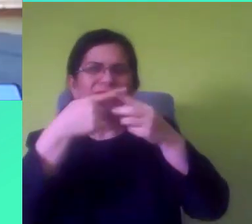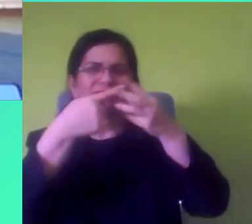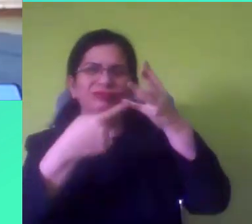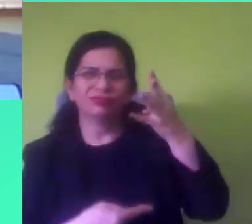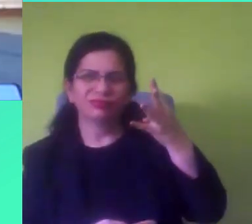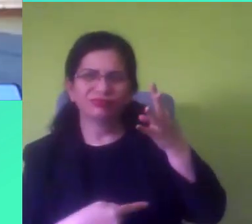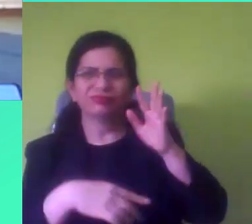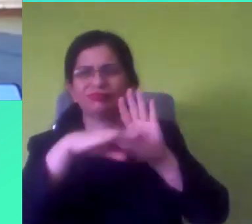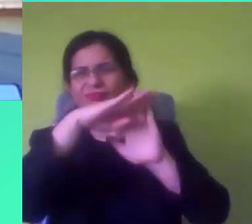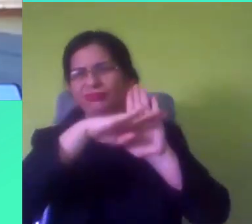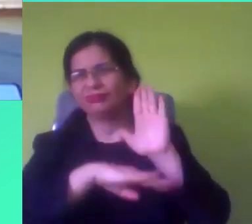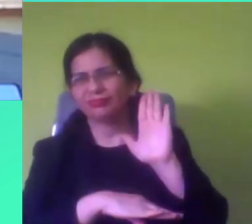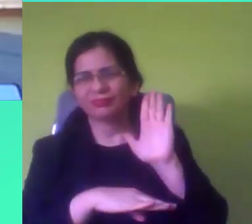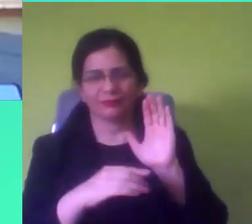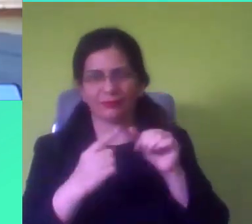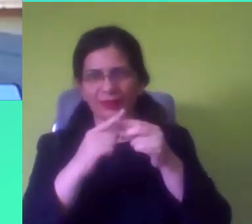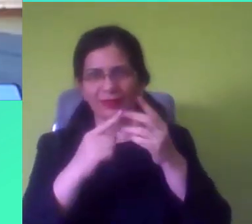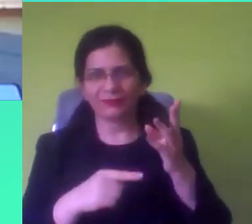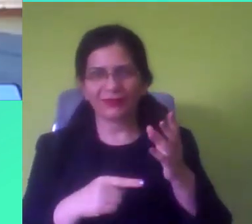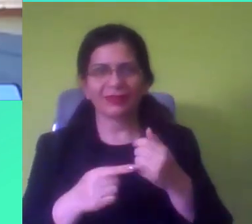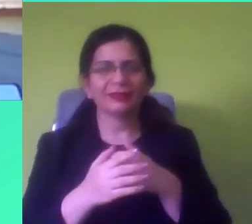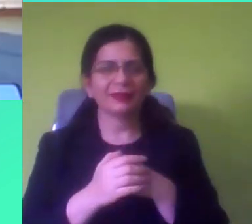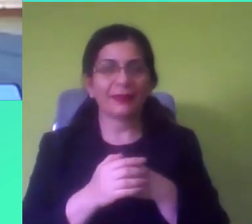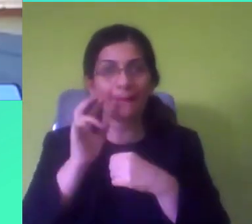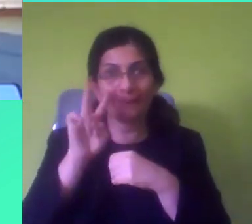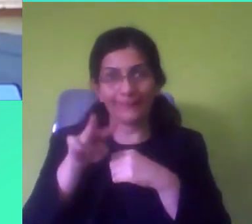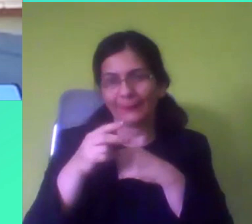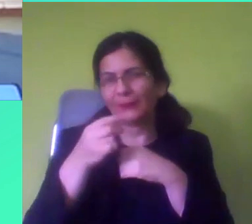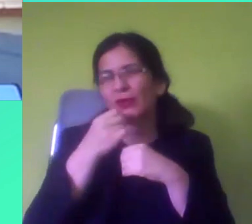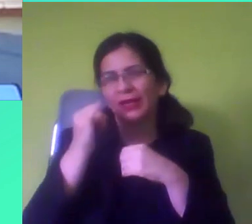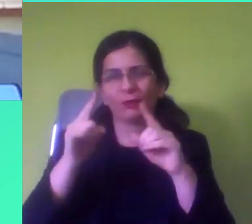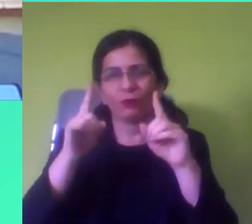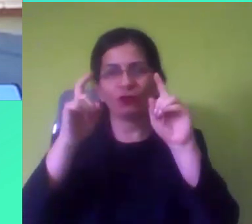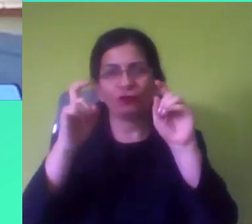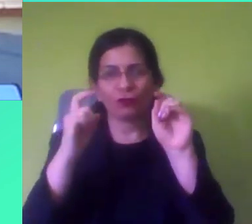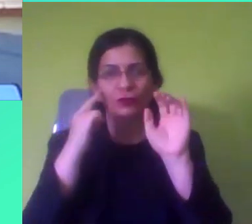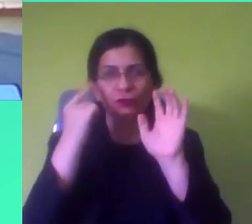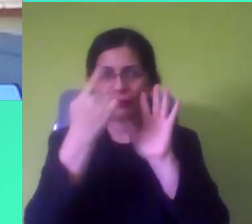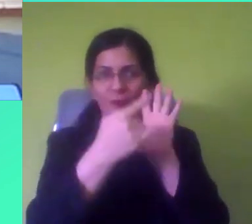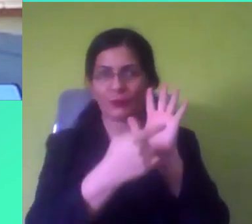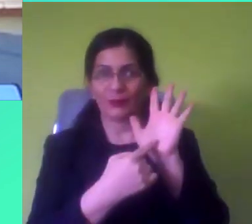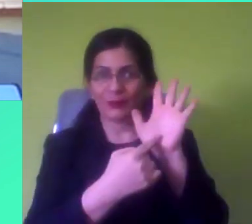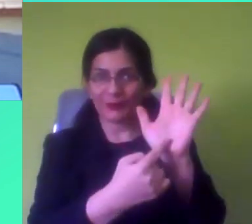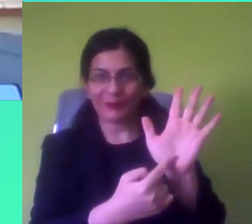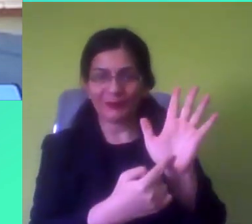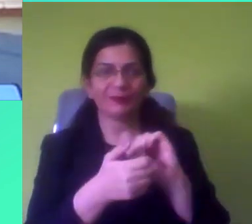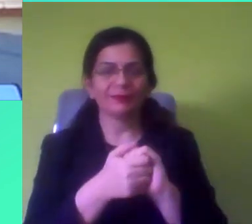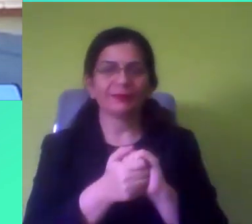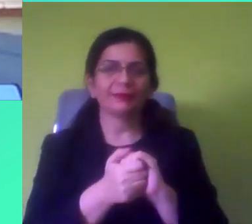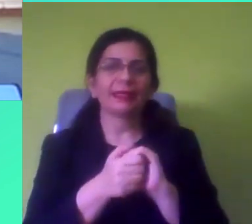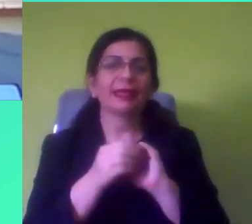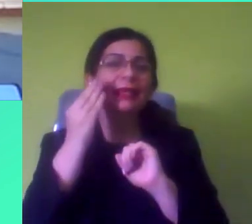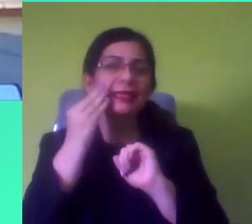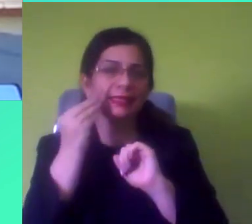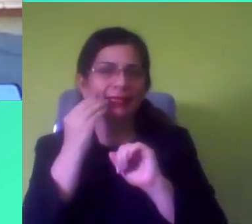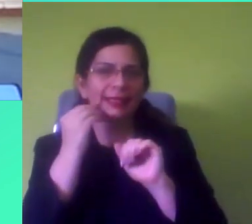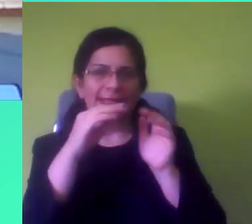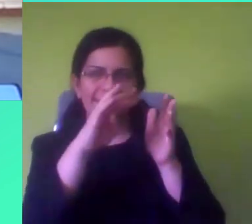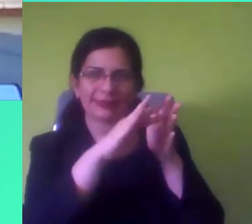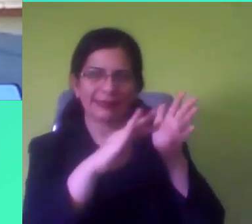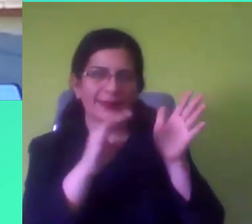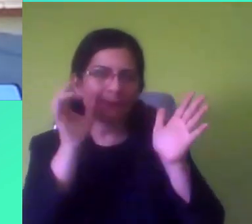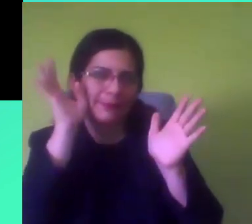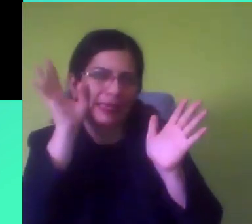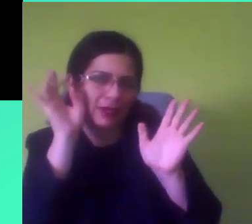¿no? En particular, acá estamos viendo hacia la izquierda una figura, disculpen que esté en inglés, pero es una figura